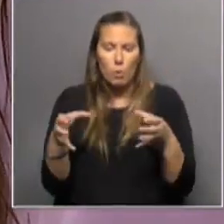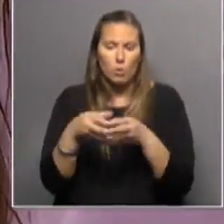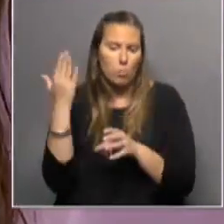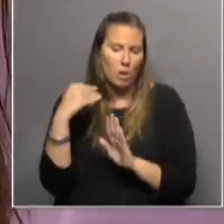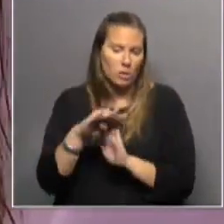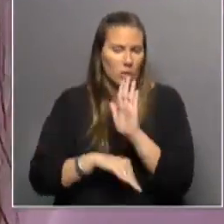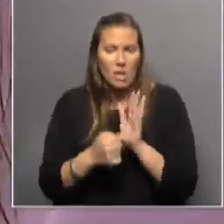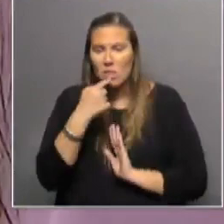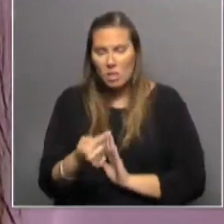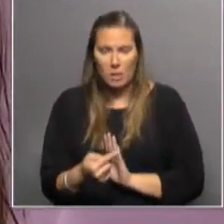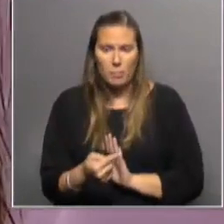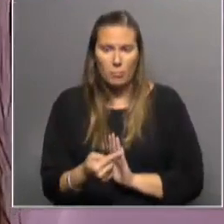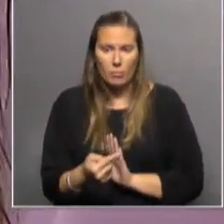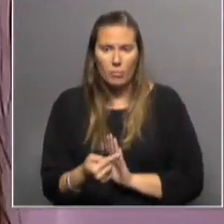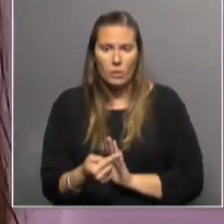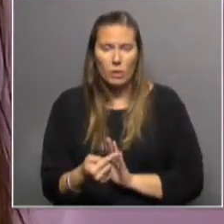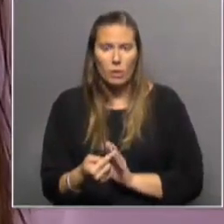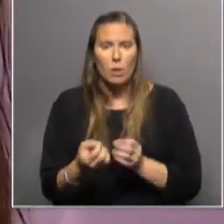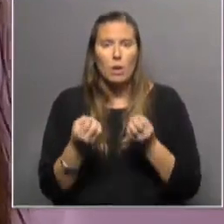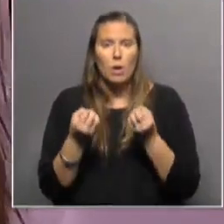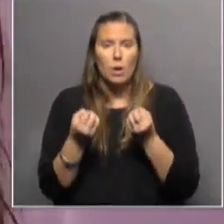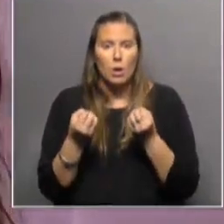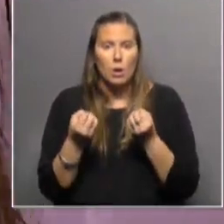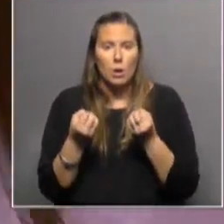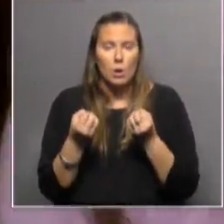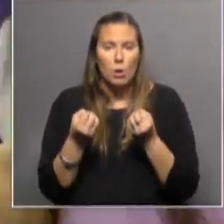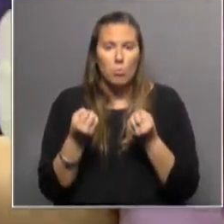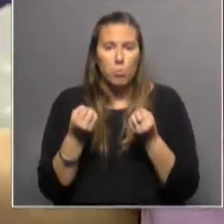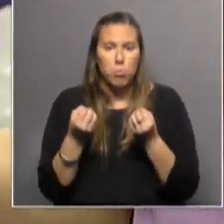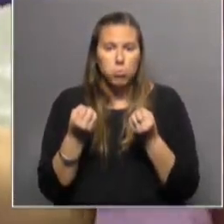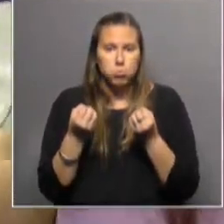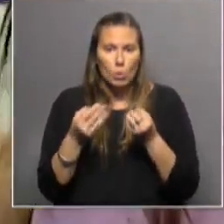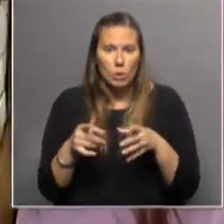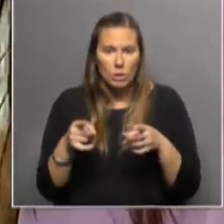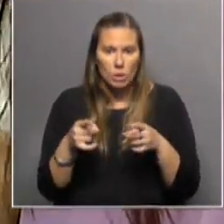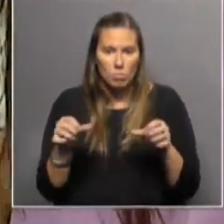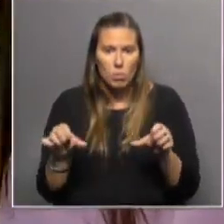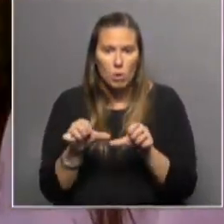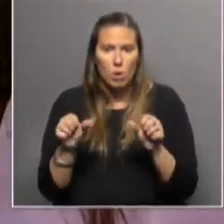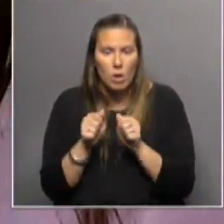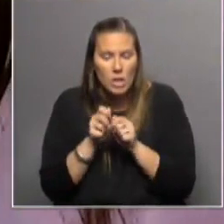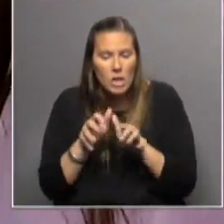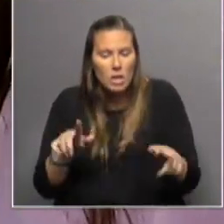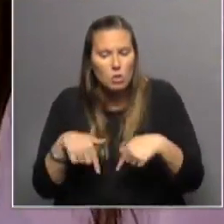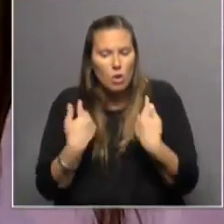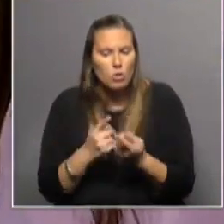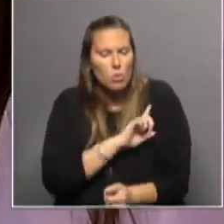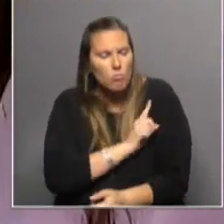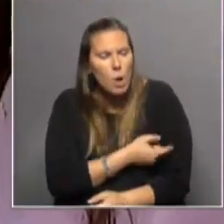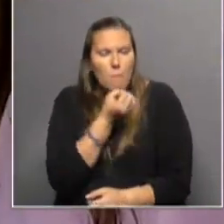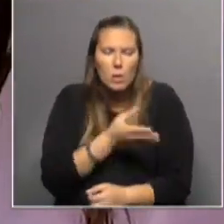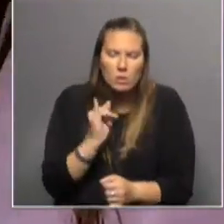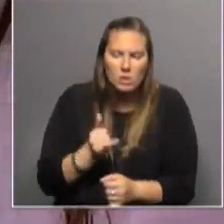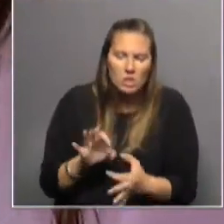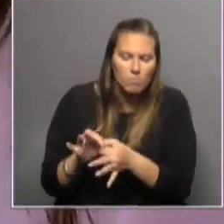que yo mencionaba al principio, porque ya les digo, estamos generando red y entramado, nos estamos fortaleciendo